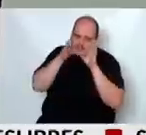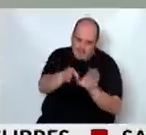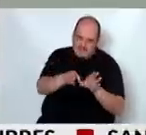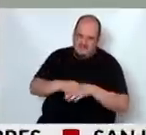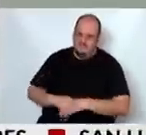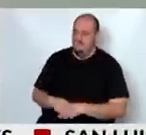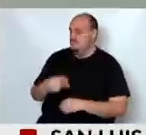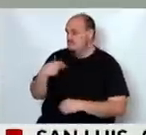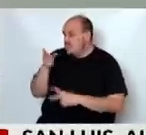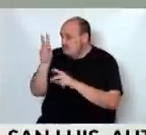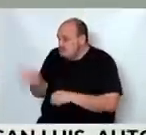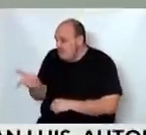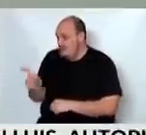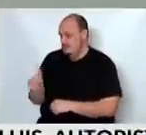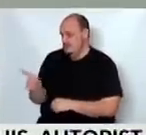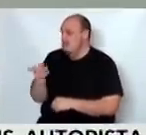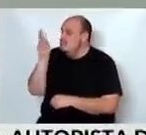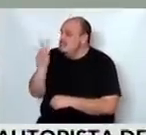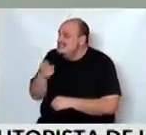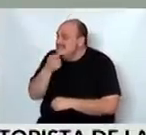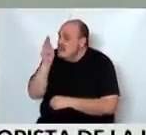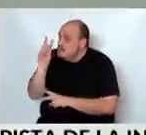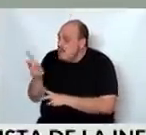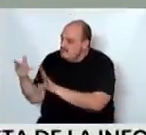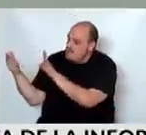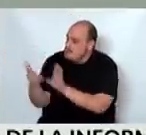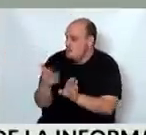claro. No le prohíbo y se lo digo. ¿Sabes por qué no te prohíbo? Porque vas a ir a hacerlo, pero